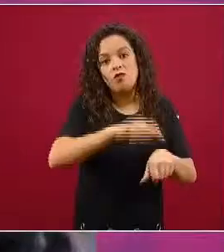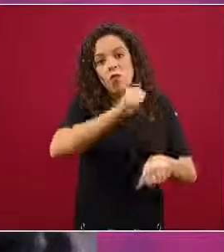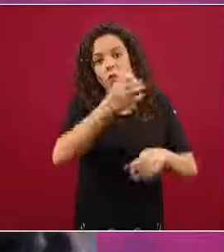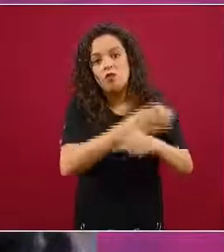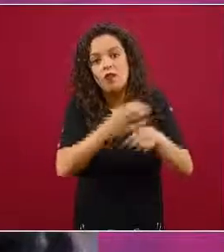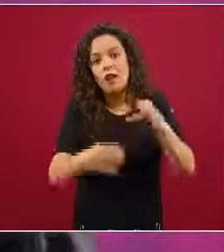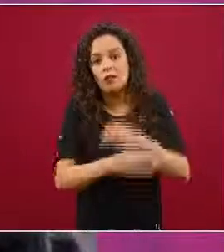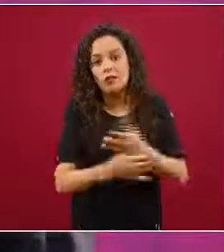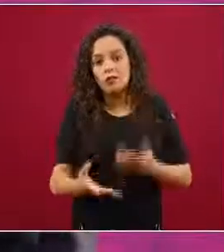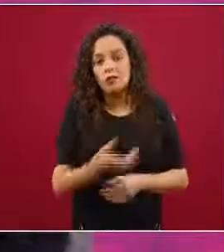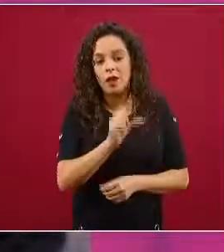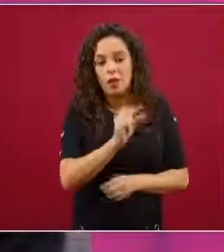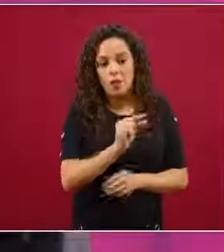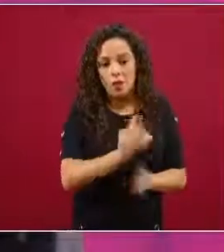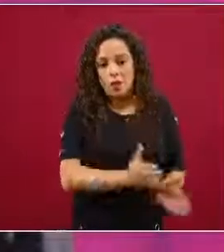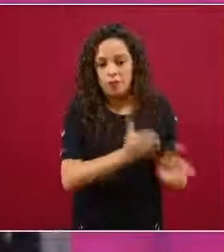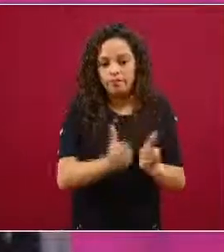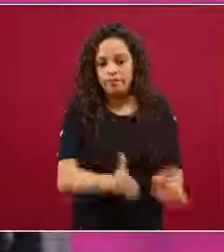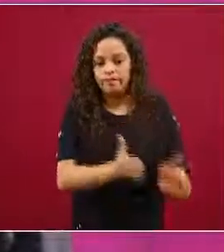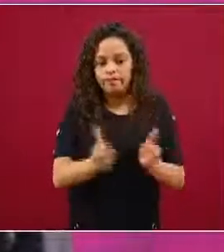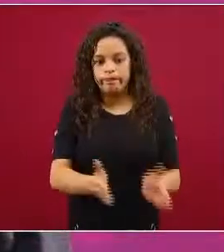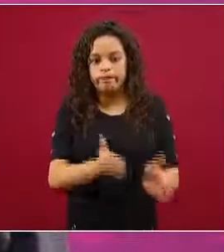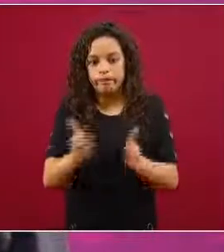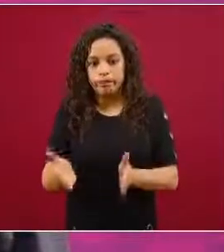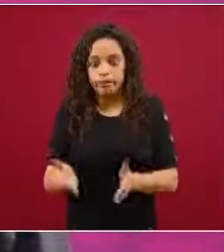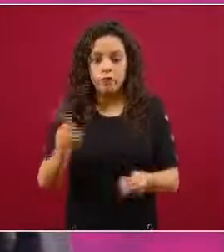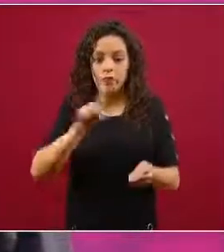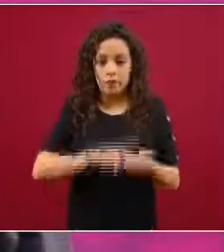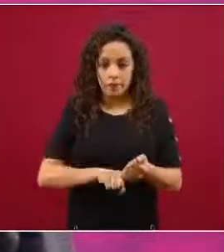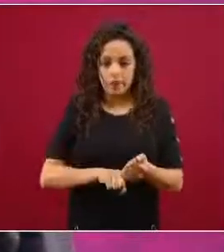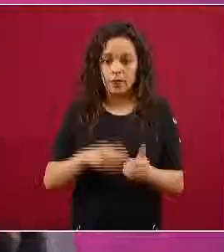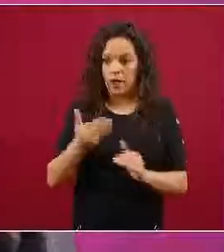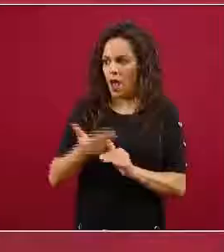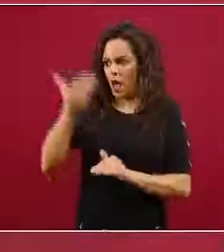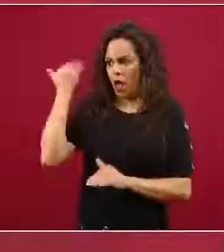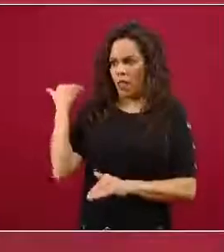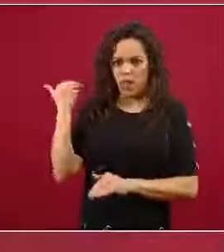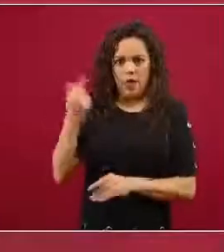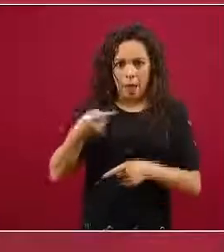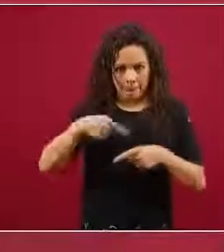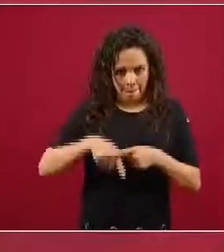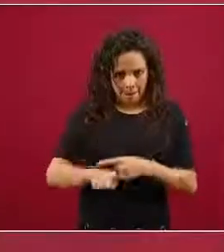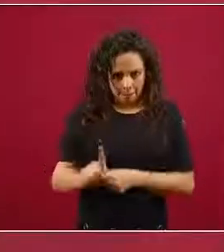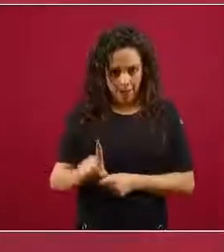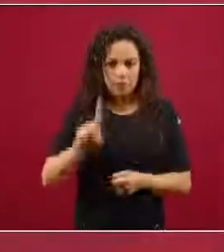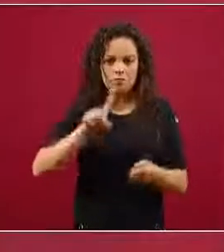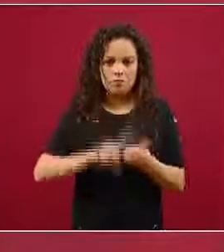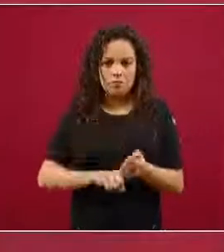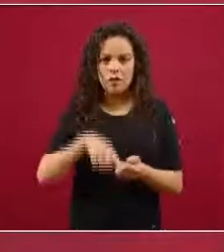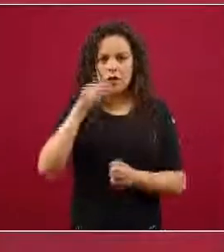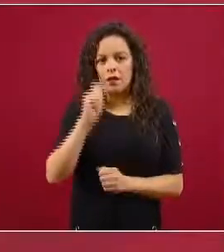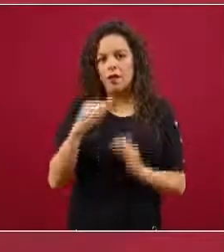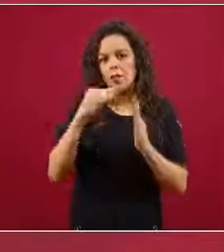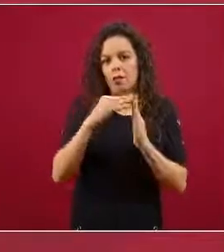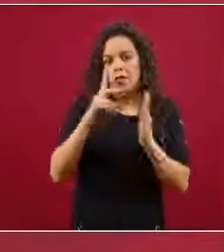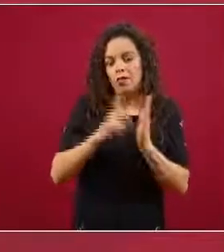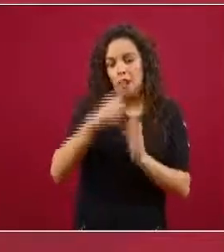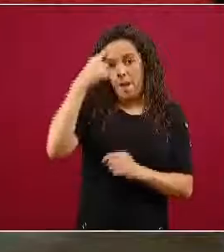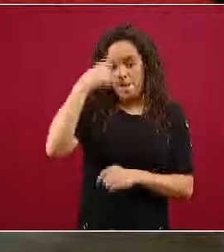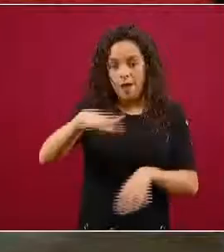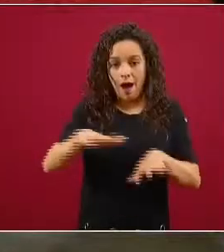incluye cirugías y demás, esto lo comentamos abiertamente al principio, una de las mecánicas o formas de lograr la